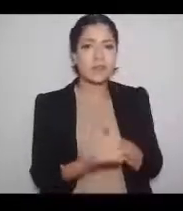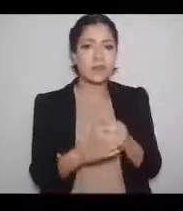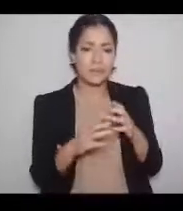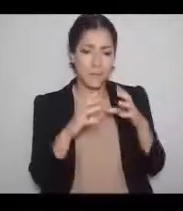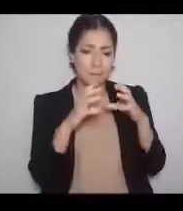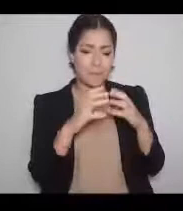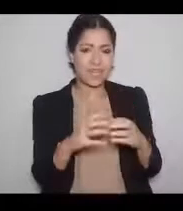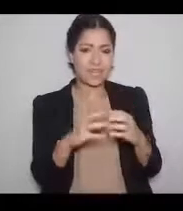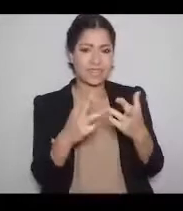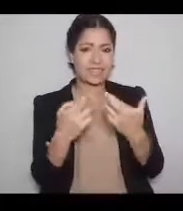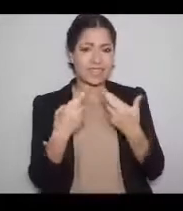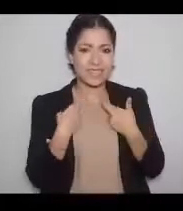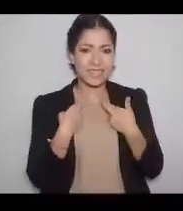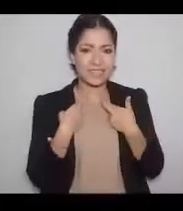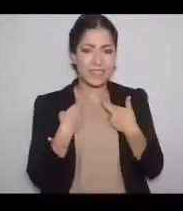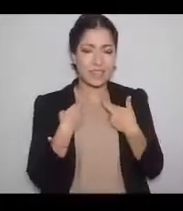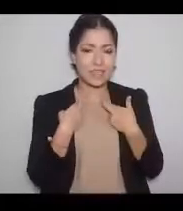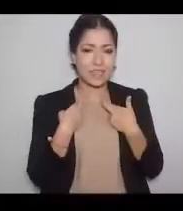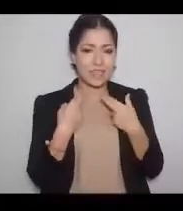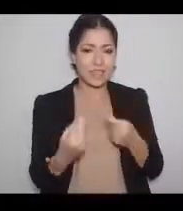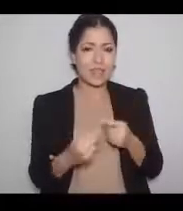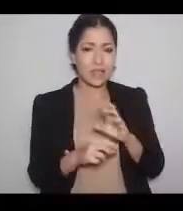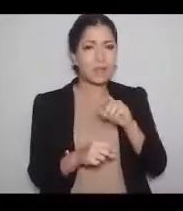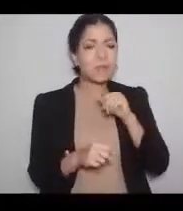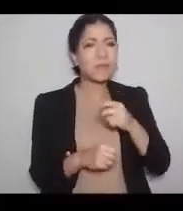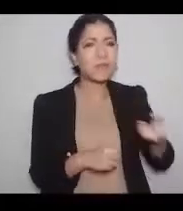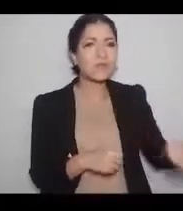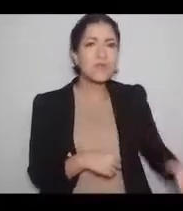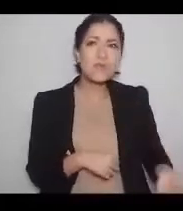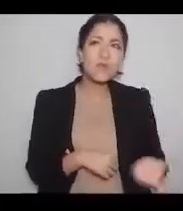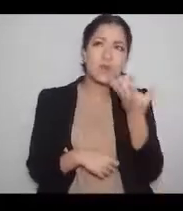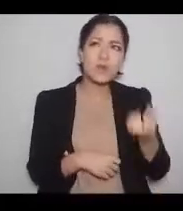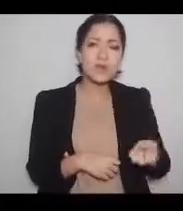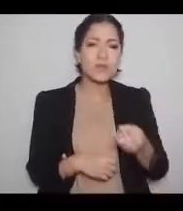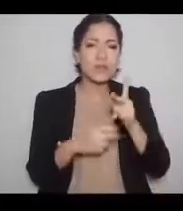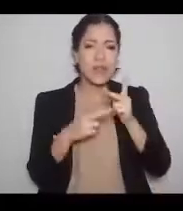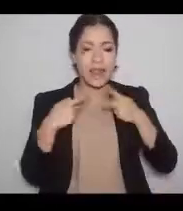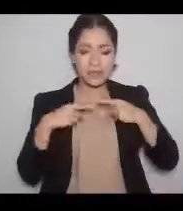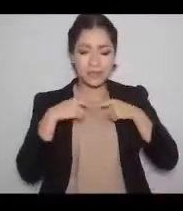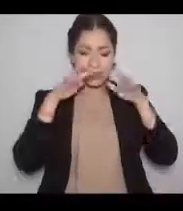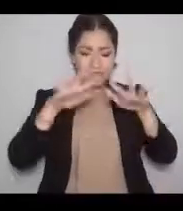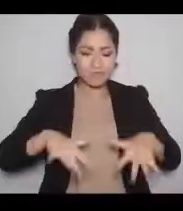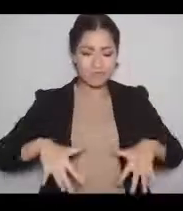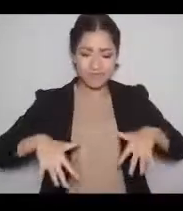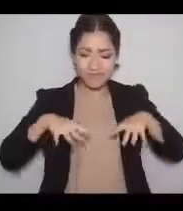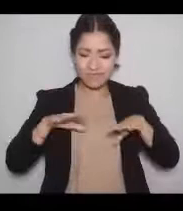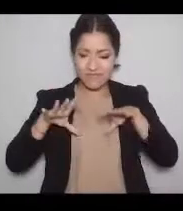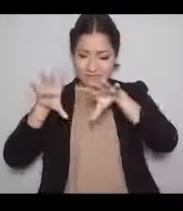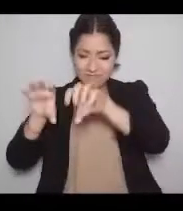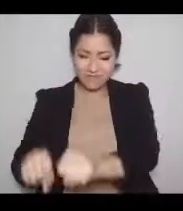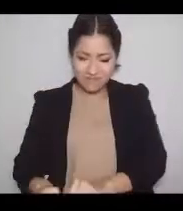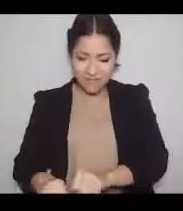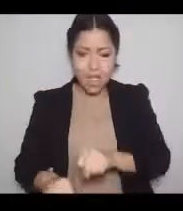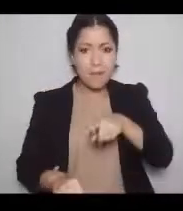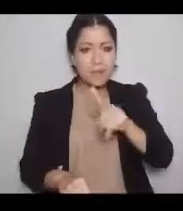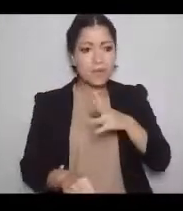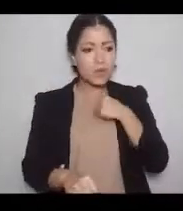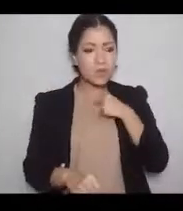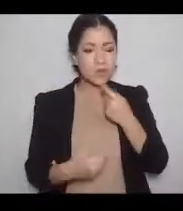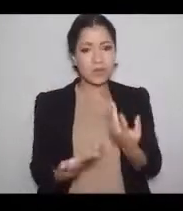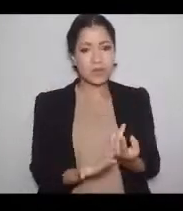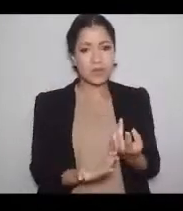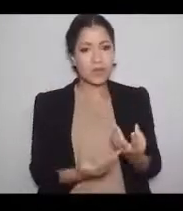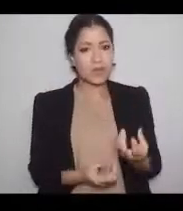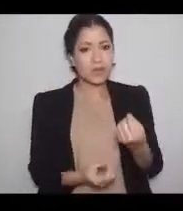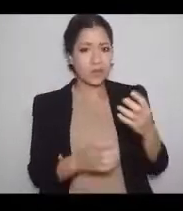estábamos lejos. Pero una pelota cayó así, atrasito de mí. Y un señor saltó en forma